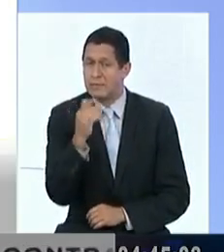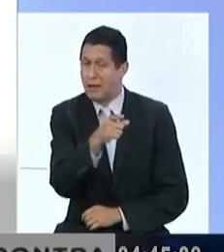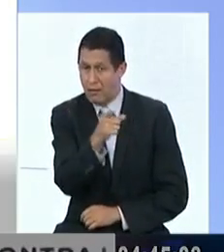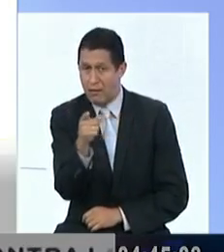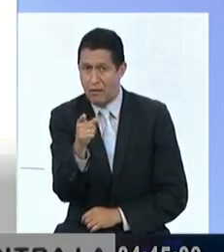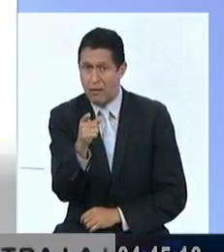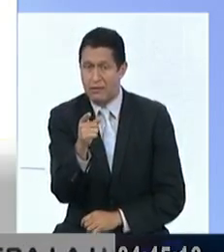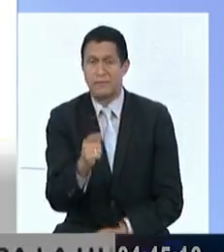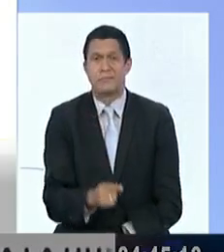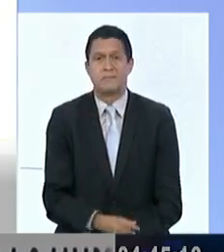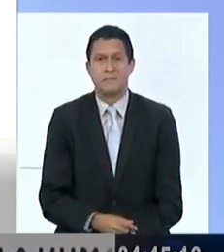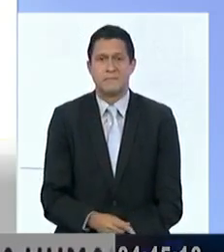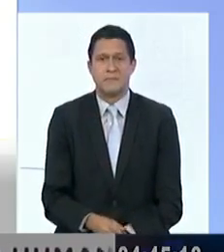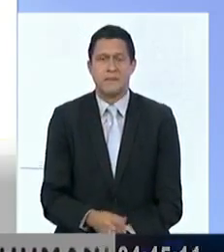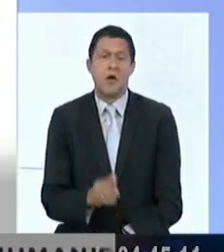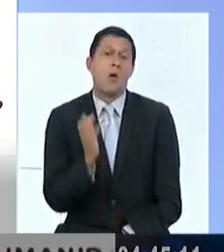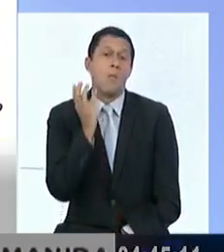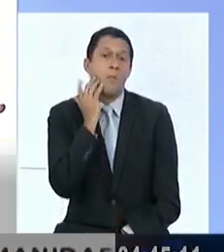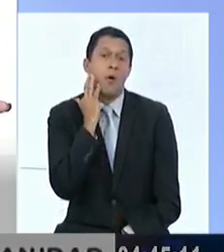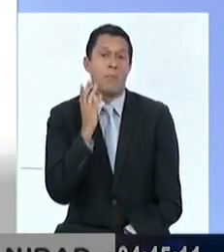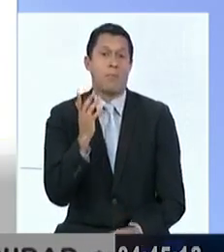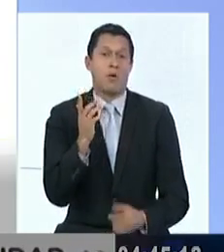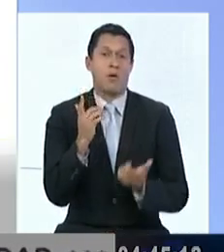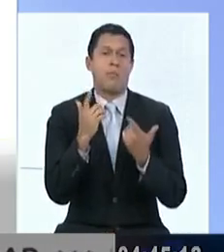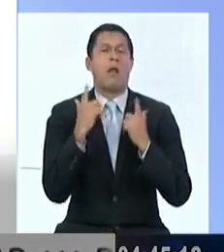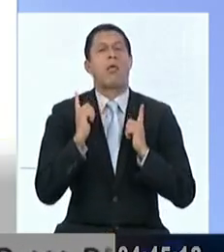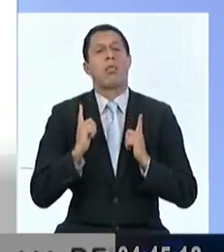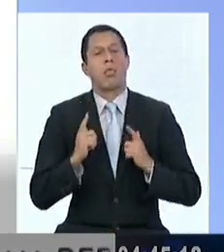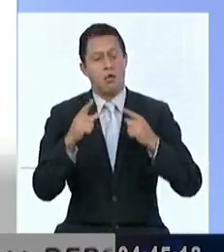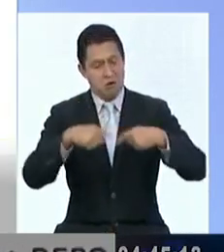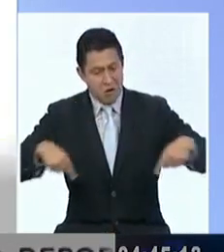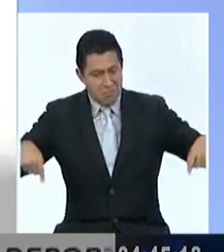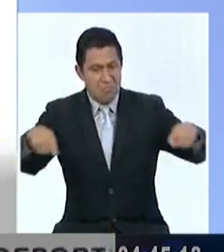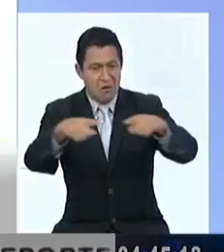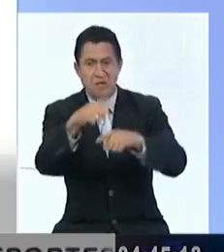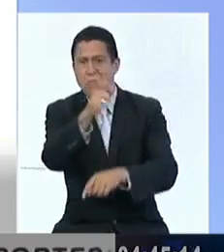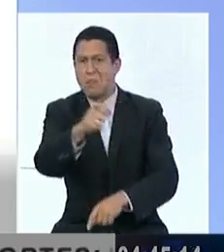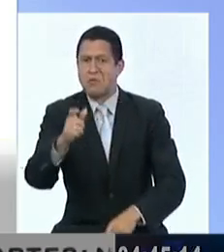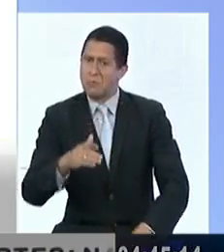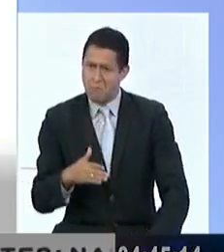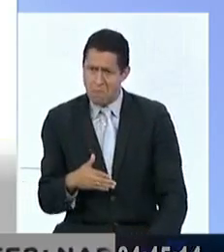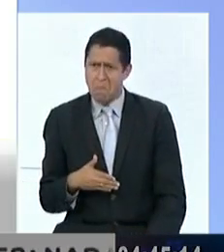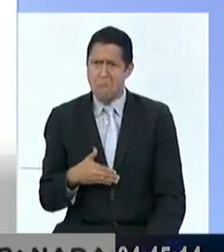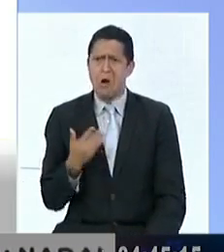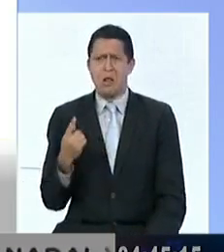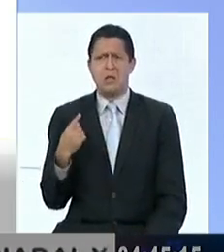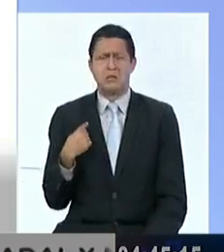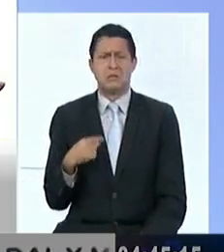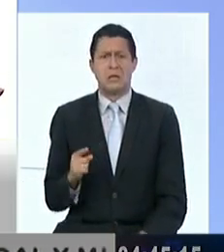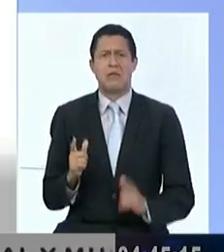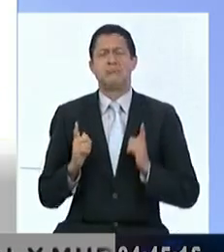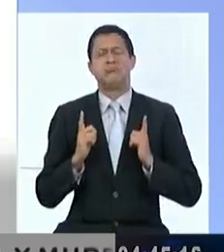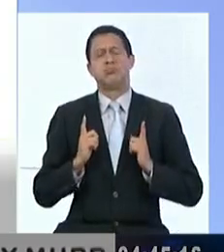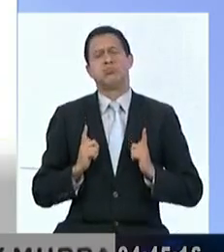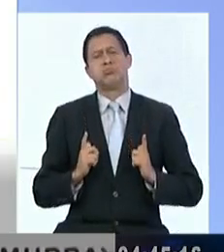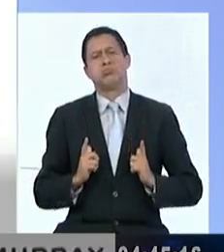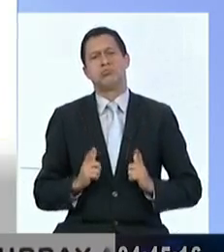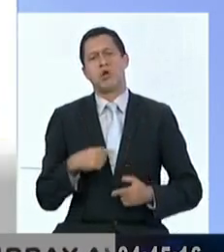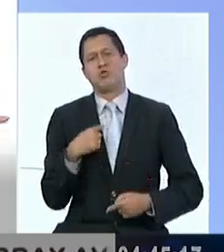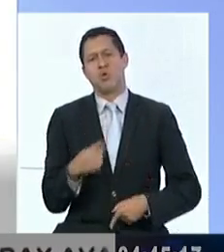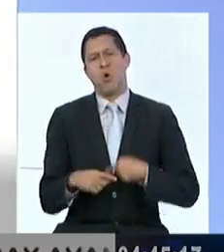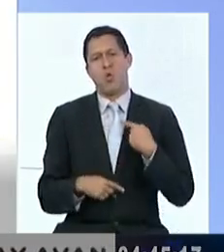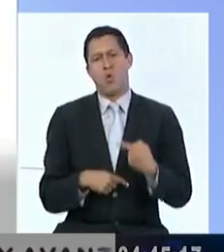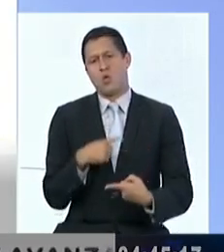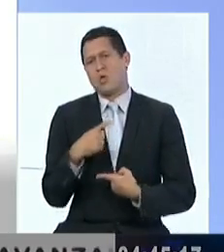esas áreas o esos momentos para la expansión para que esas personas puedan lograr desestresarse del día a día